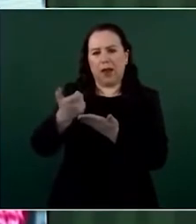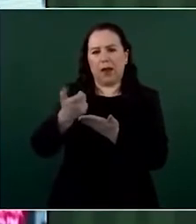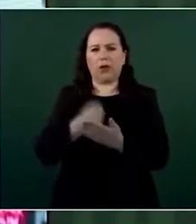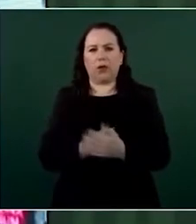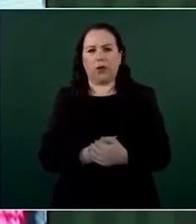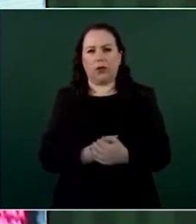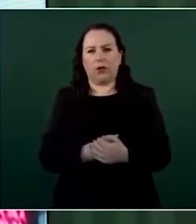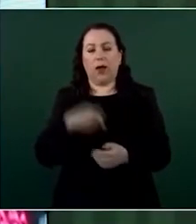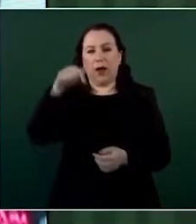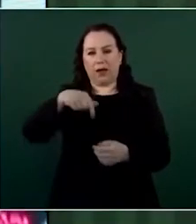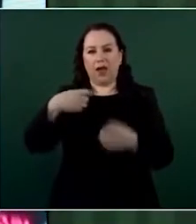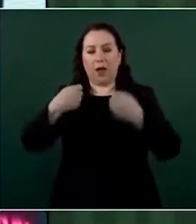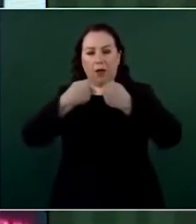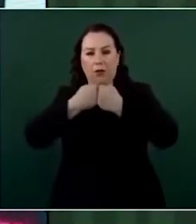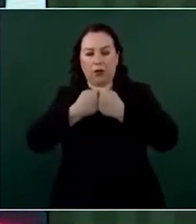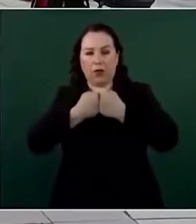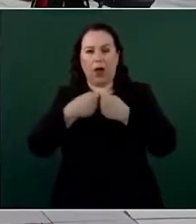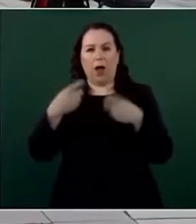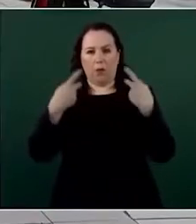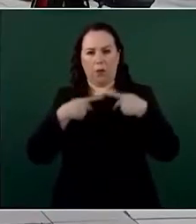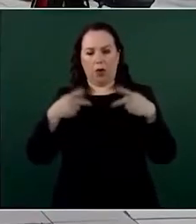frontera